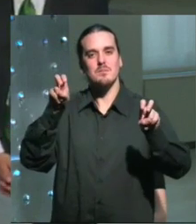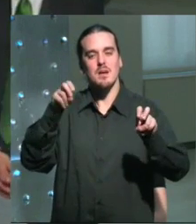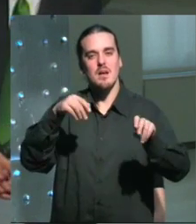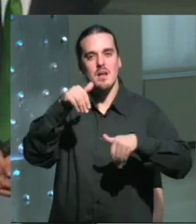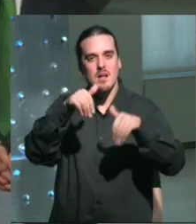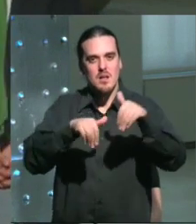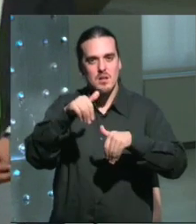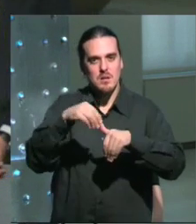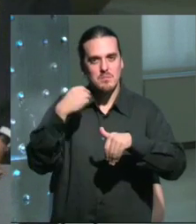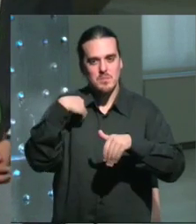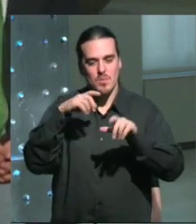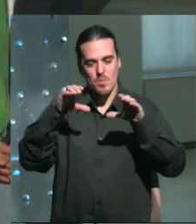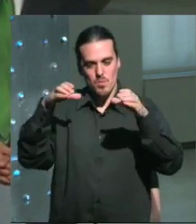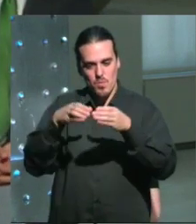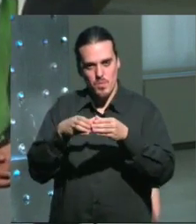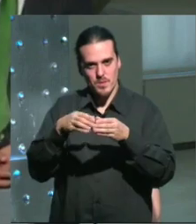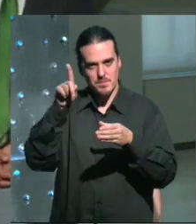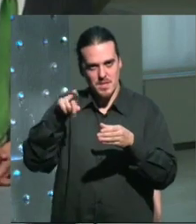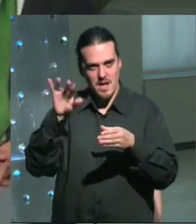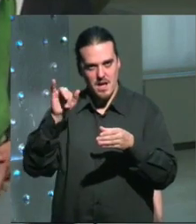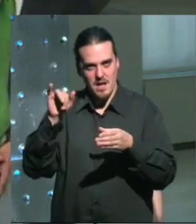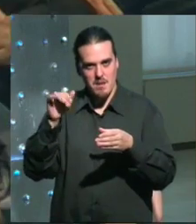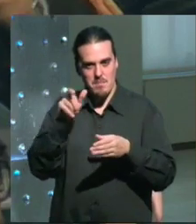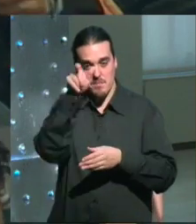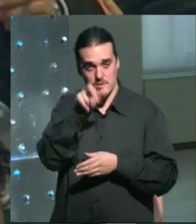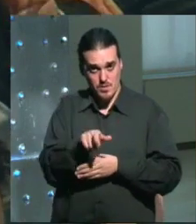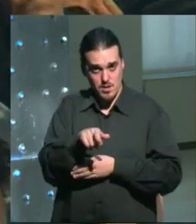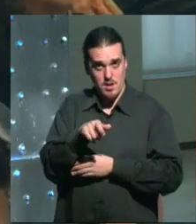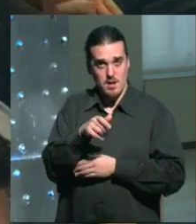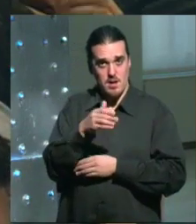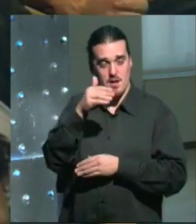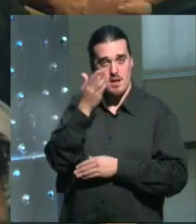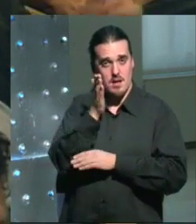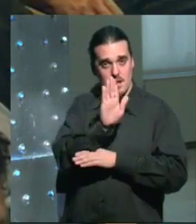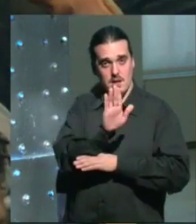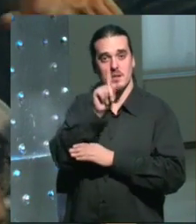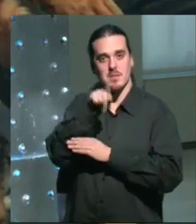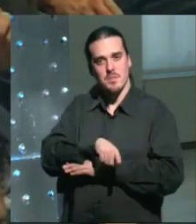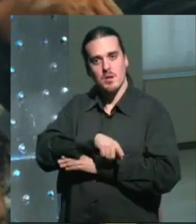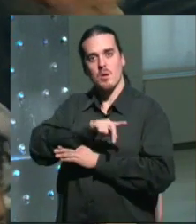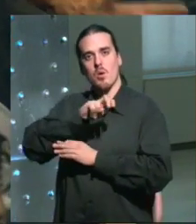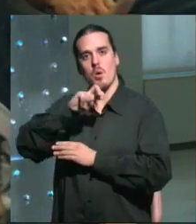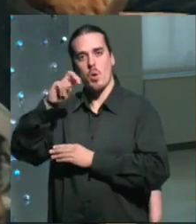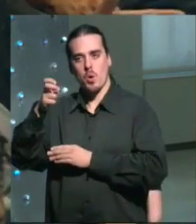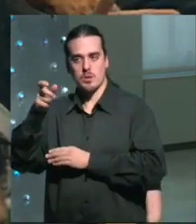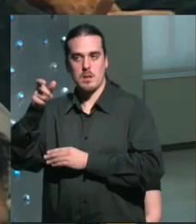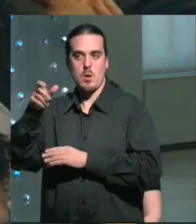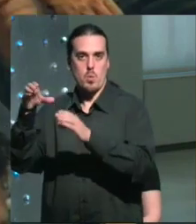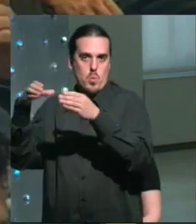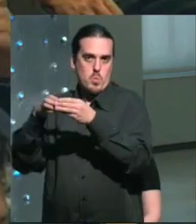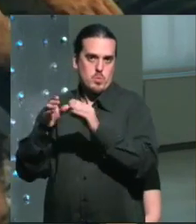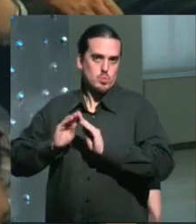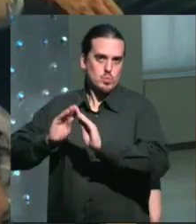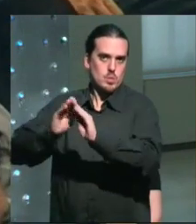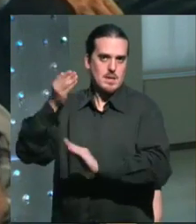su electorado, porque en Estados Unidos es muy importante la relación que tienen los candidatos al Congreso y al Senado con su electorado. De